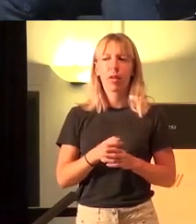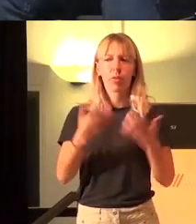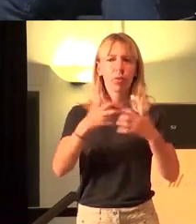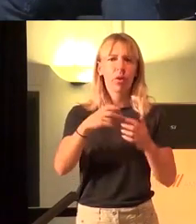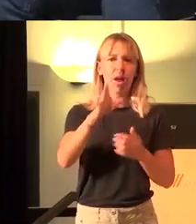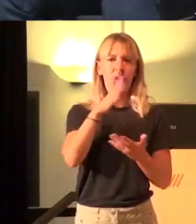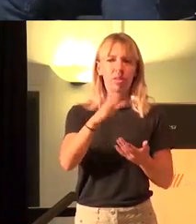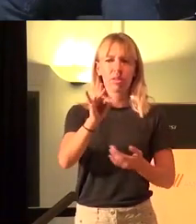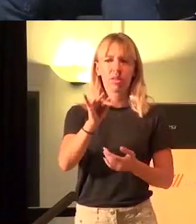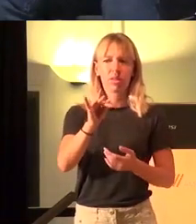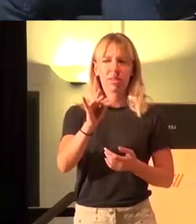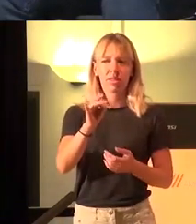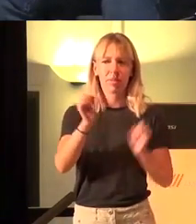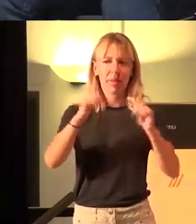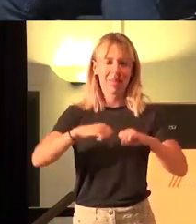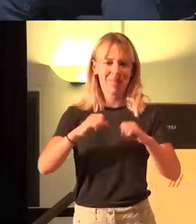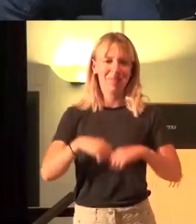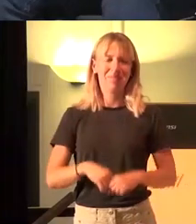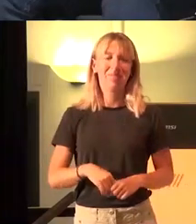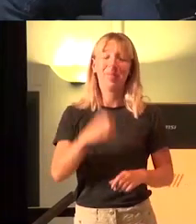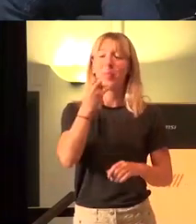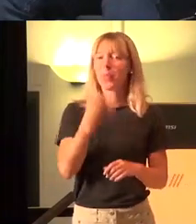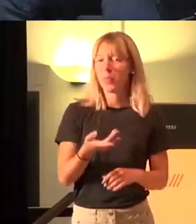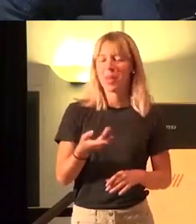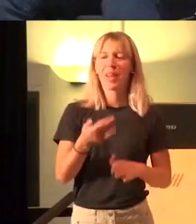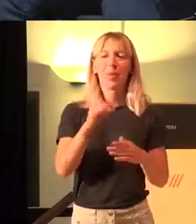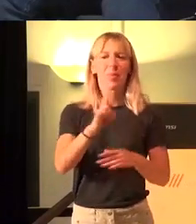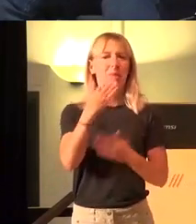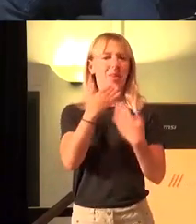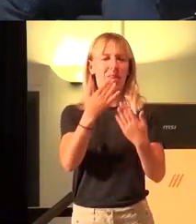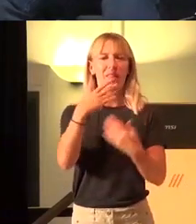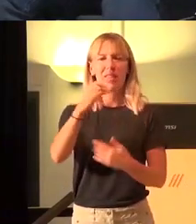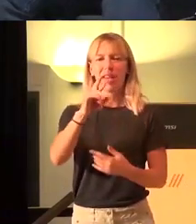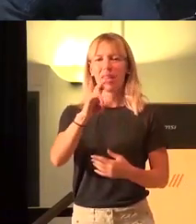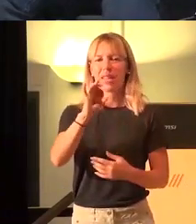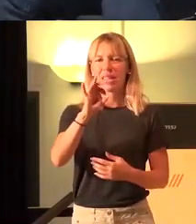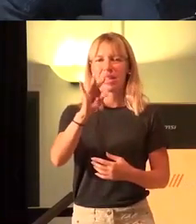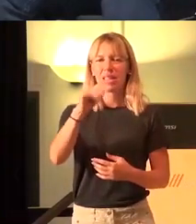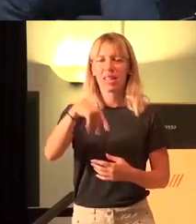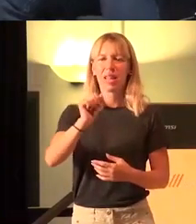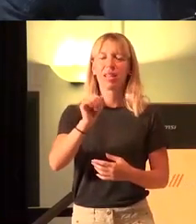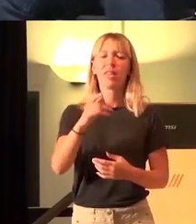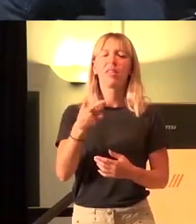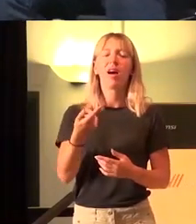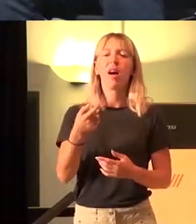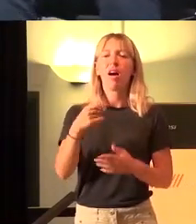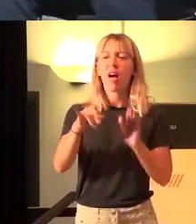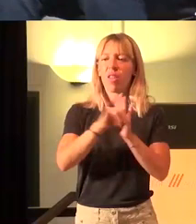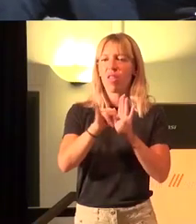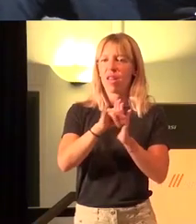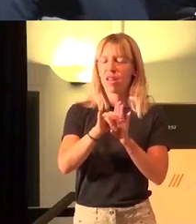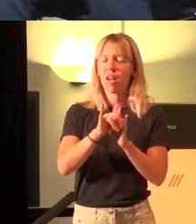¿Ahora? ¿Sí? Vale. Bueno, lo primero, dar las gracias a Cristina, a Cerca.